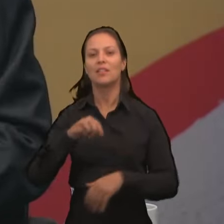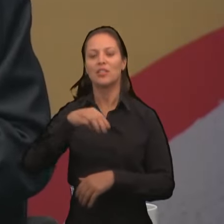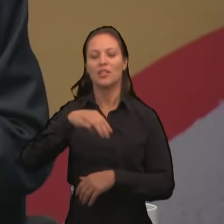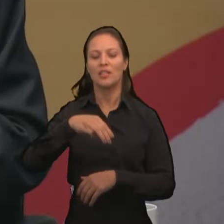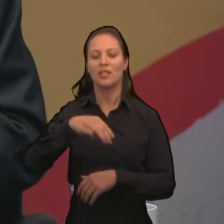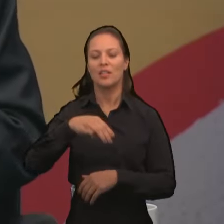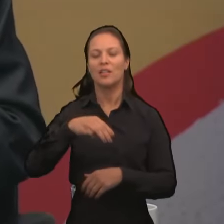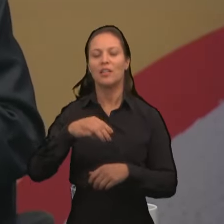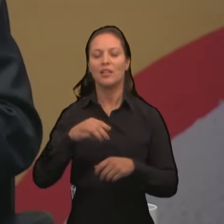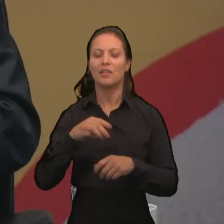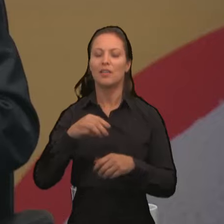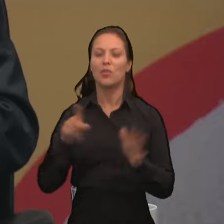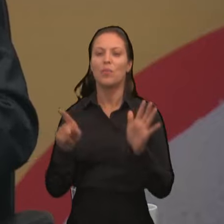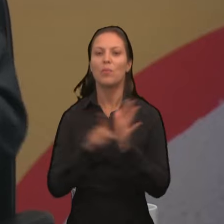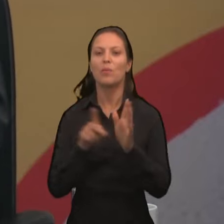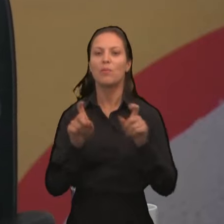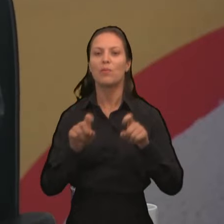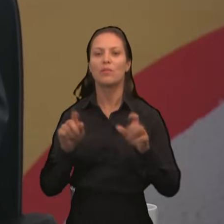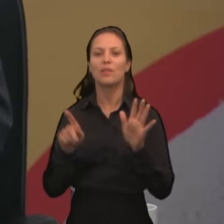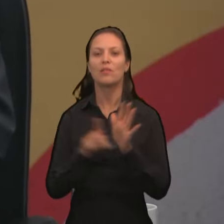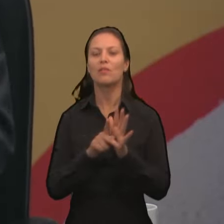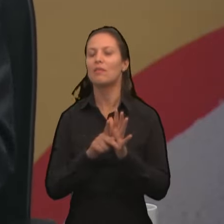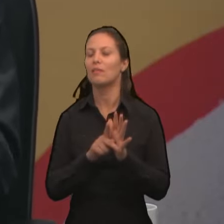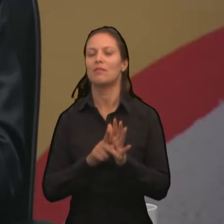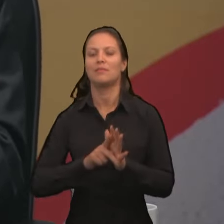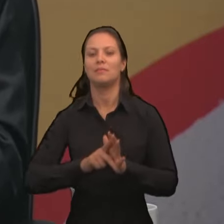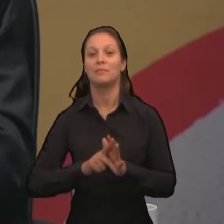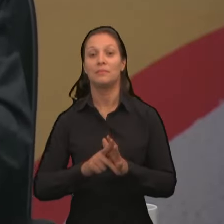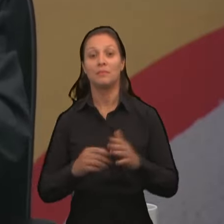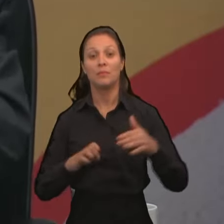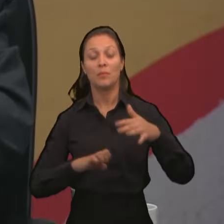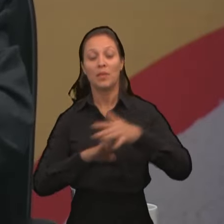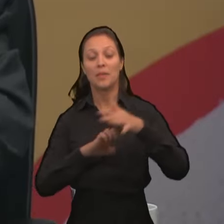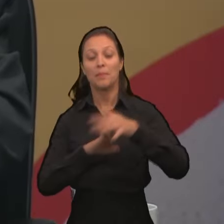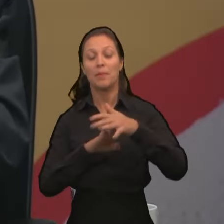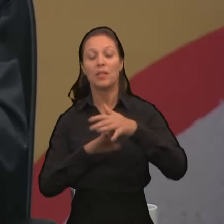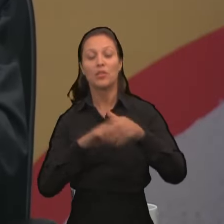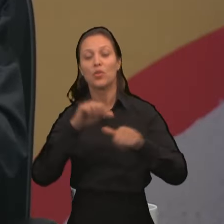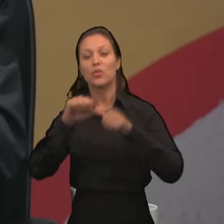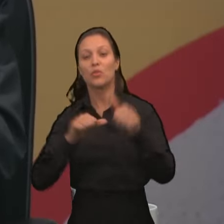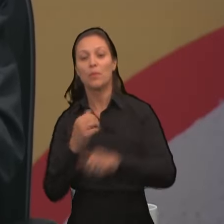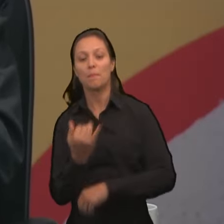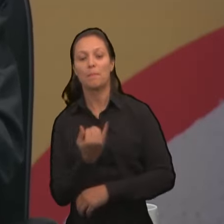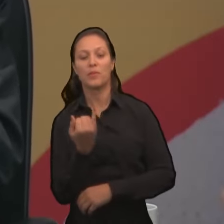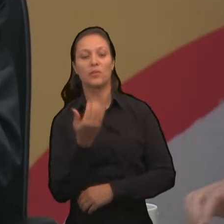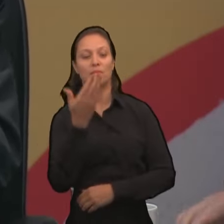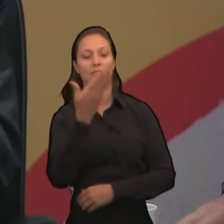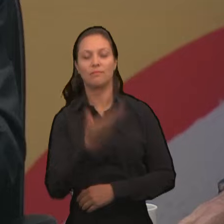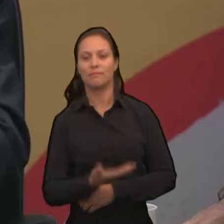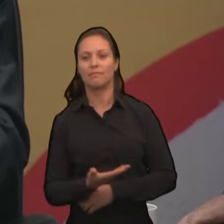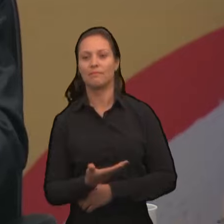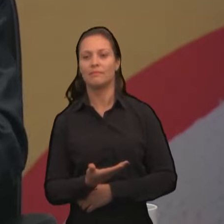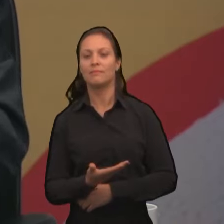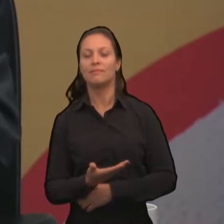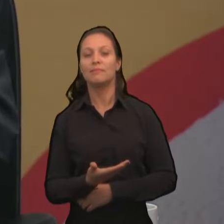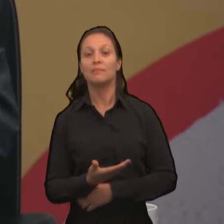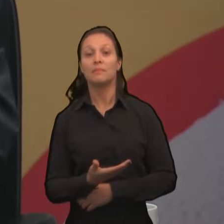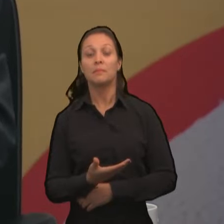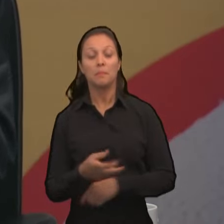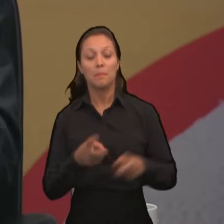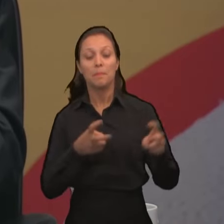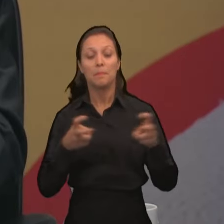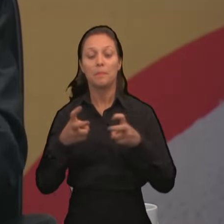Microsoft, y ellos hacen los semiconductores que alimentan a esas empresas. Estábamos viviendo esta